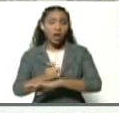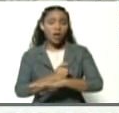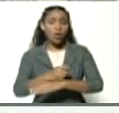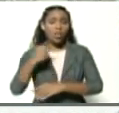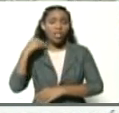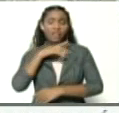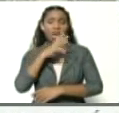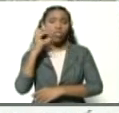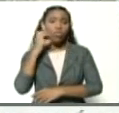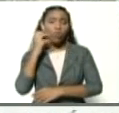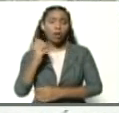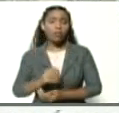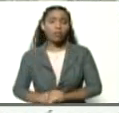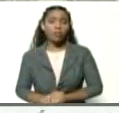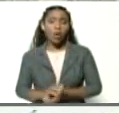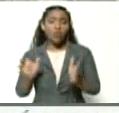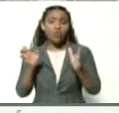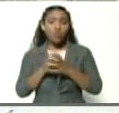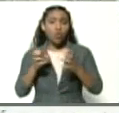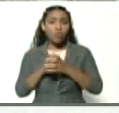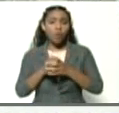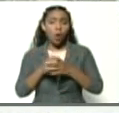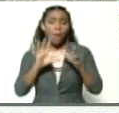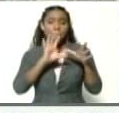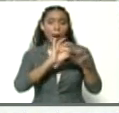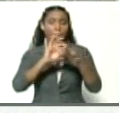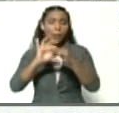Duque, grupos articulados.